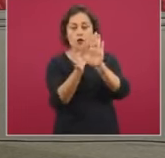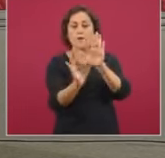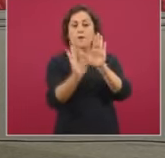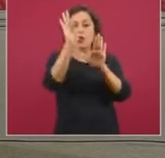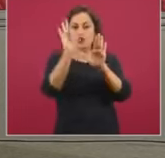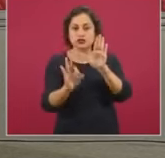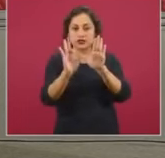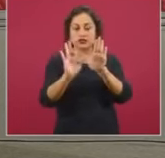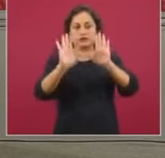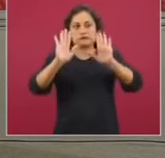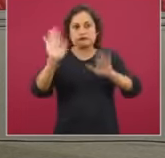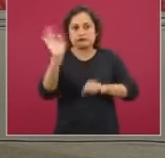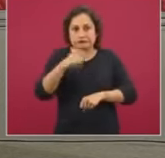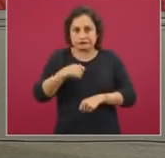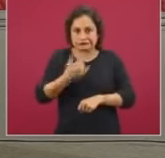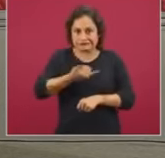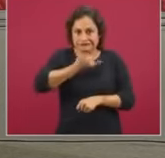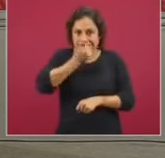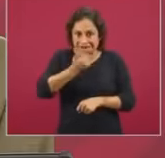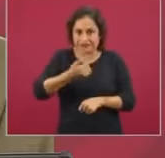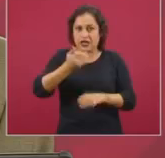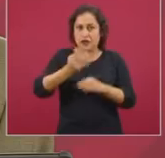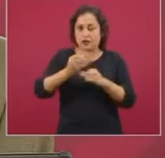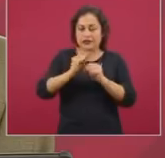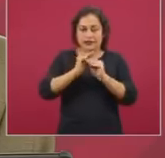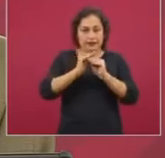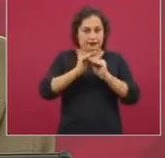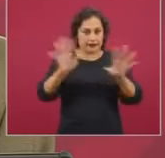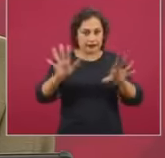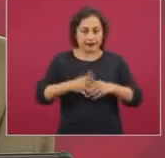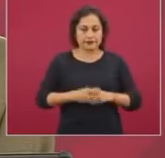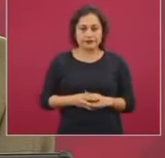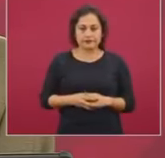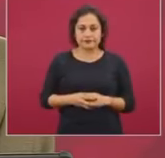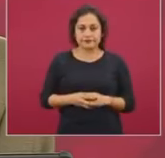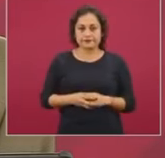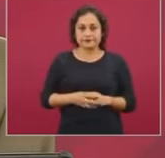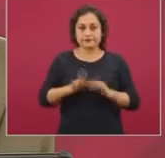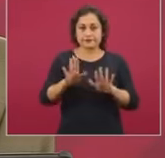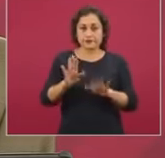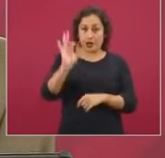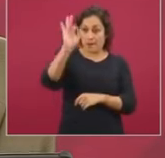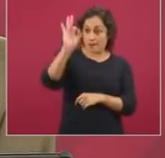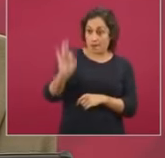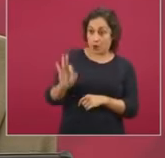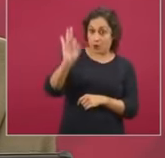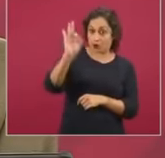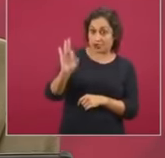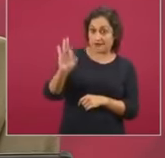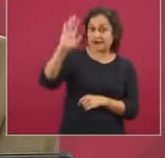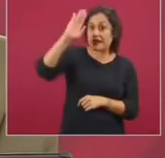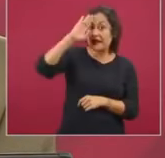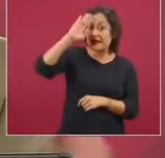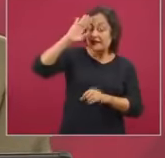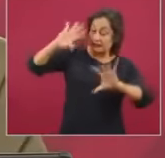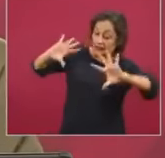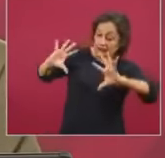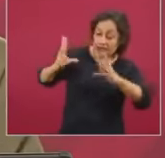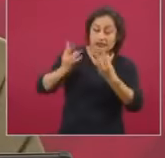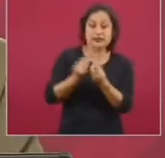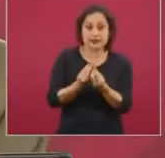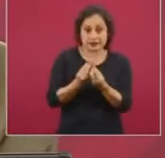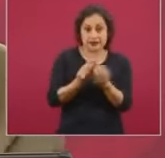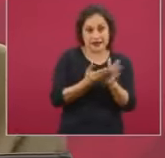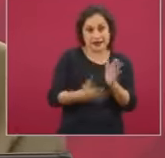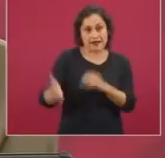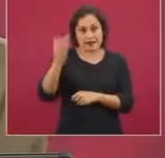fui, lo quiero ser claramente, el porcentaje de exceso acumulado durante todo el